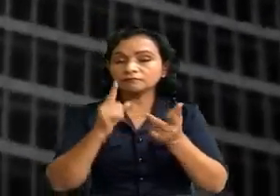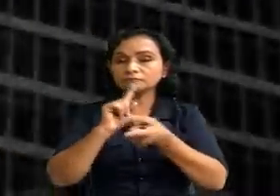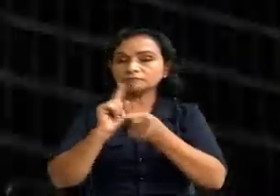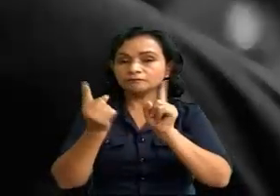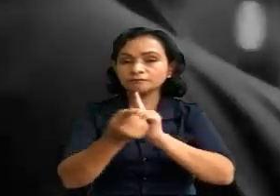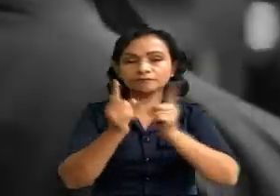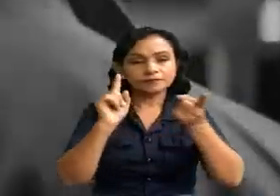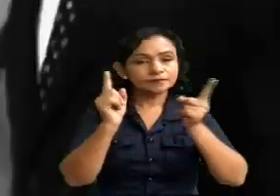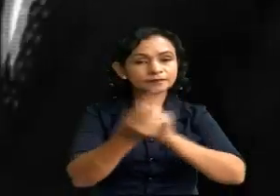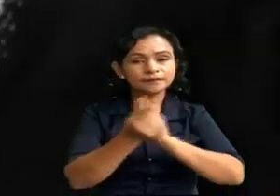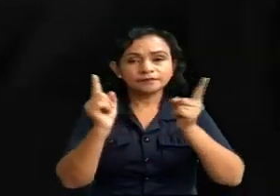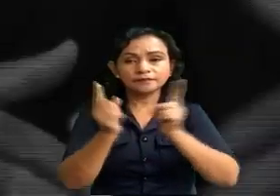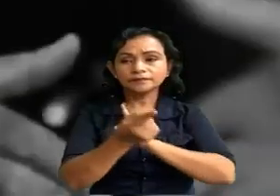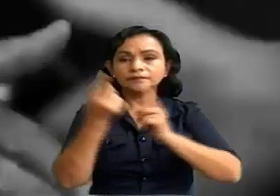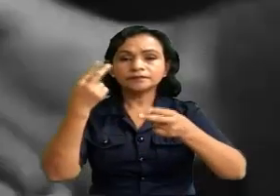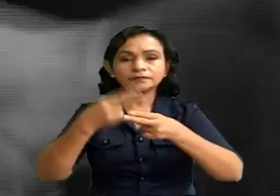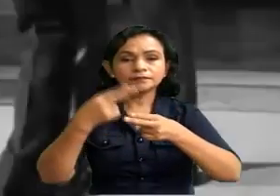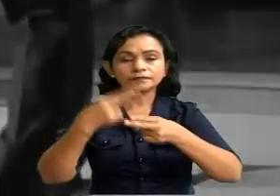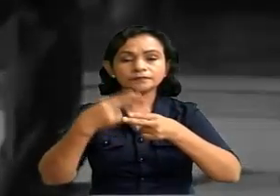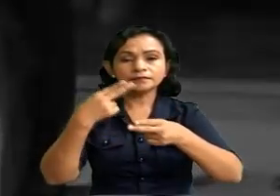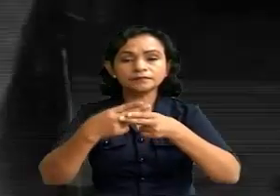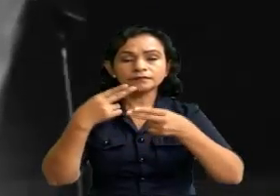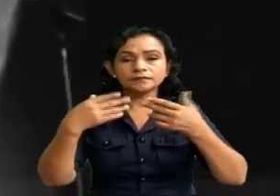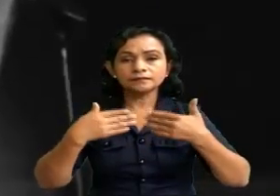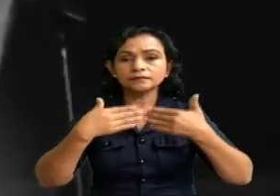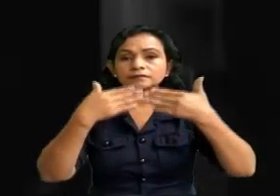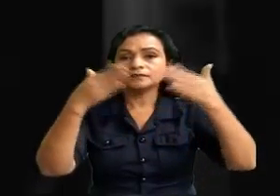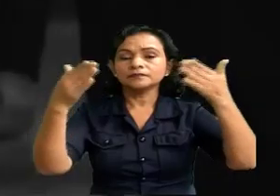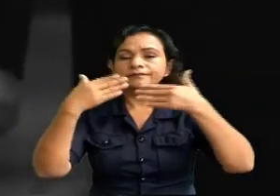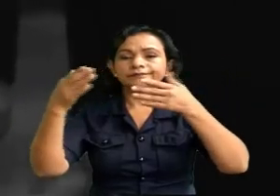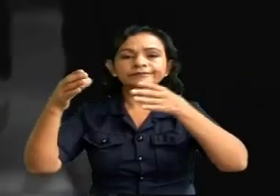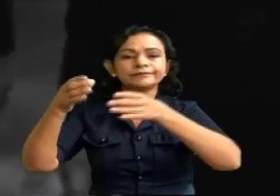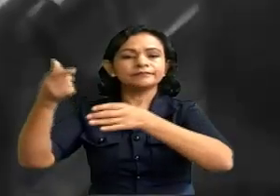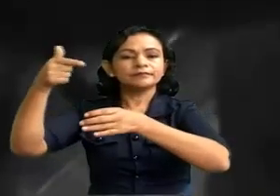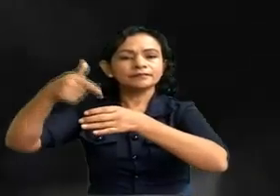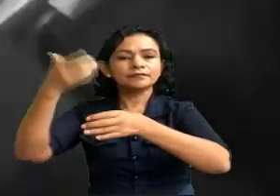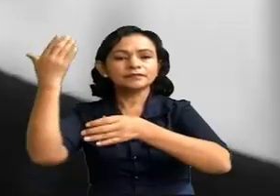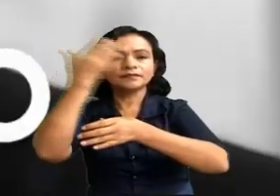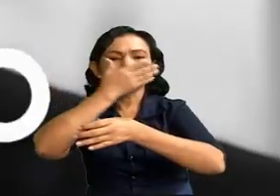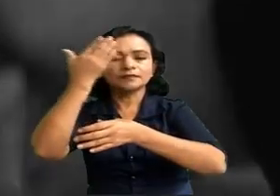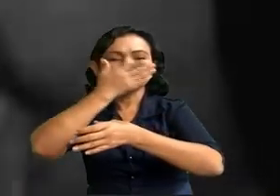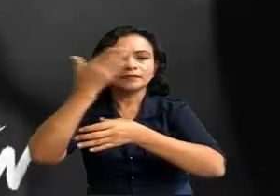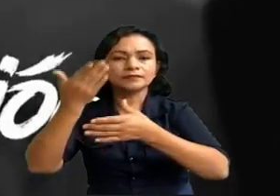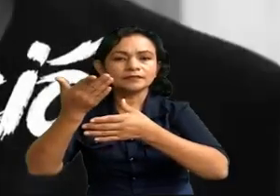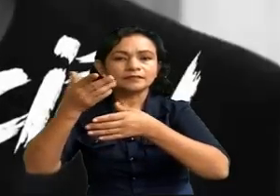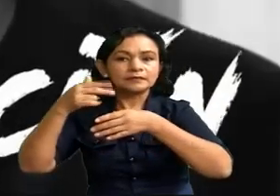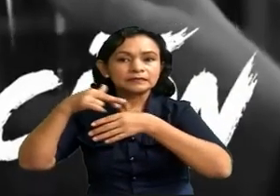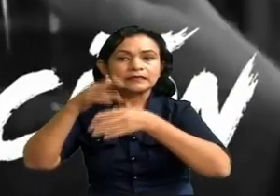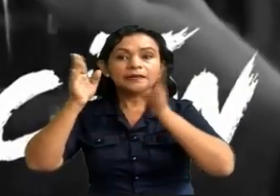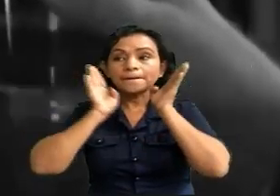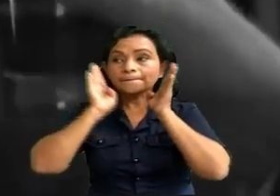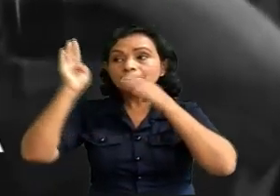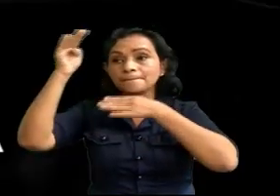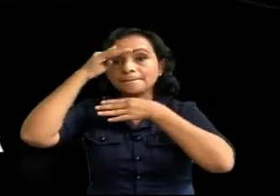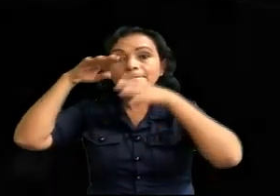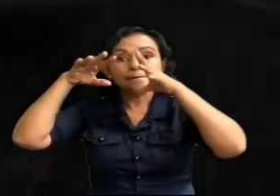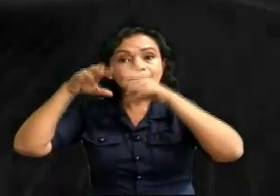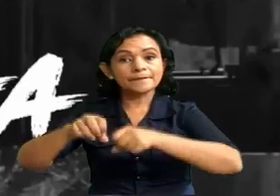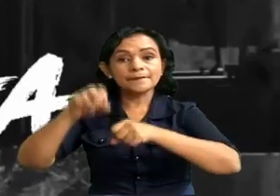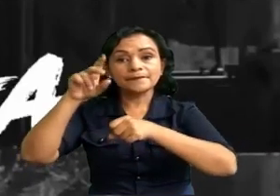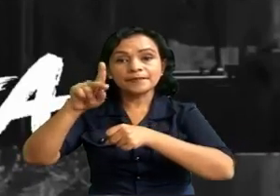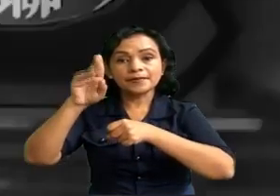el desmontaje de aquello que se llamó la apertura petrolera, que no era sino el camino a la privatización de